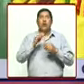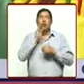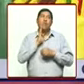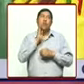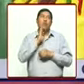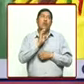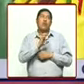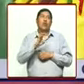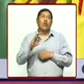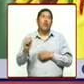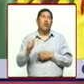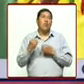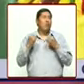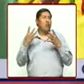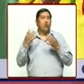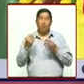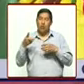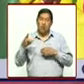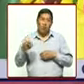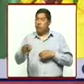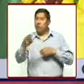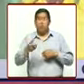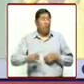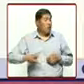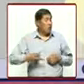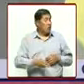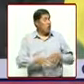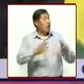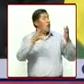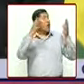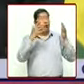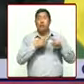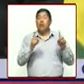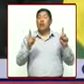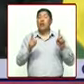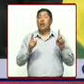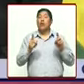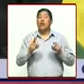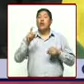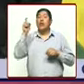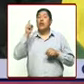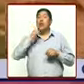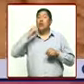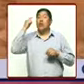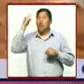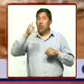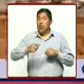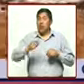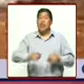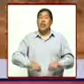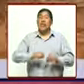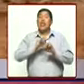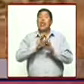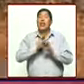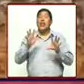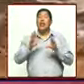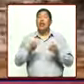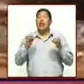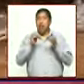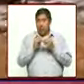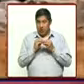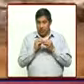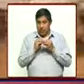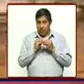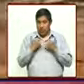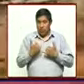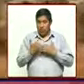aniversario hay muchas obras por entregar y es un tema de gestión también. Pausa ambiental, es decir, que nada más se puede hacer a